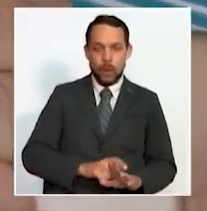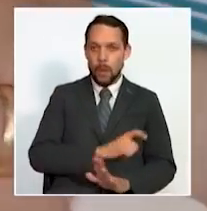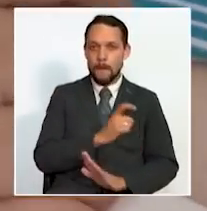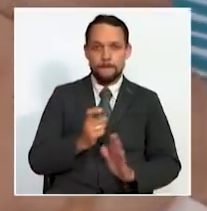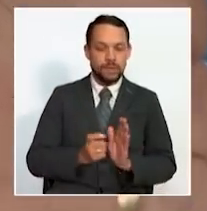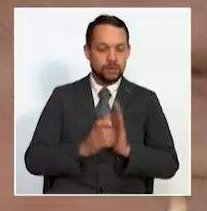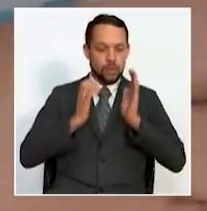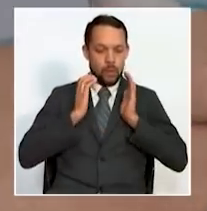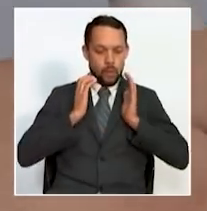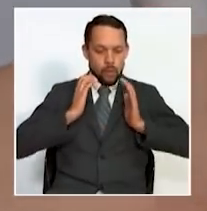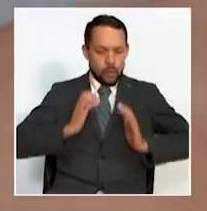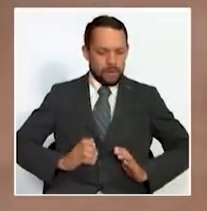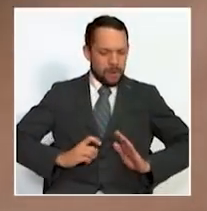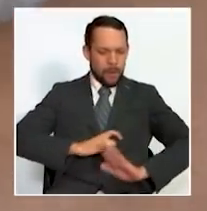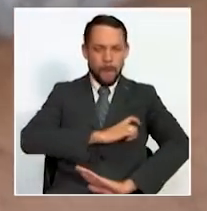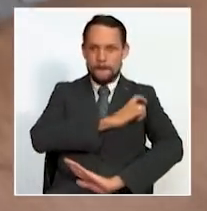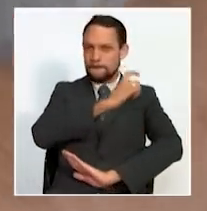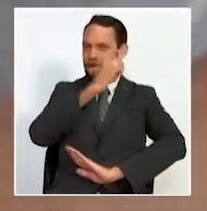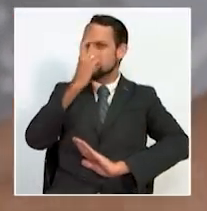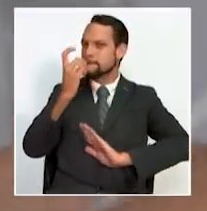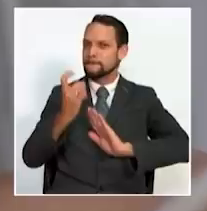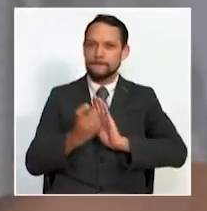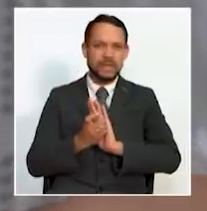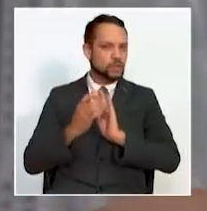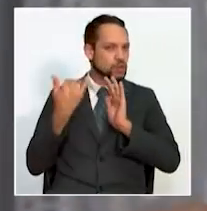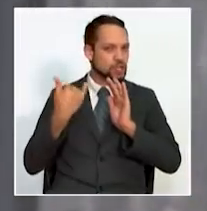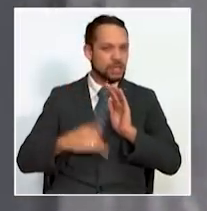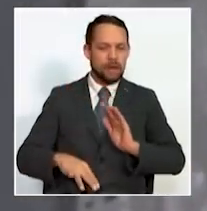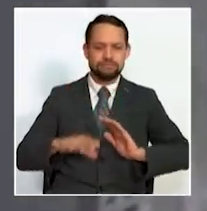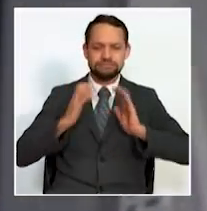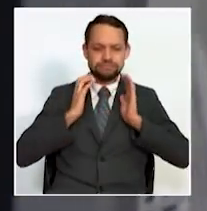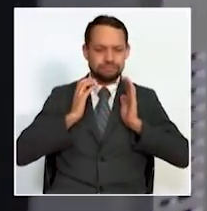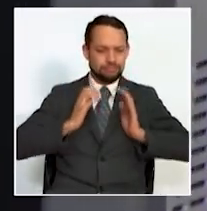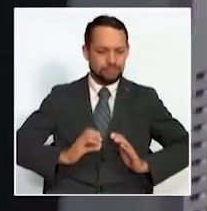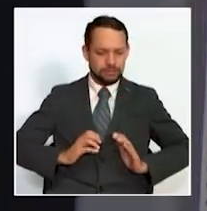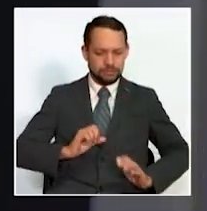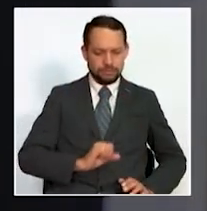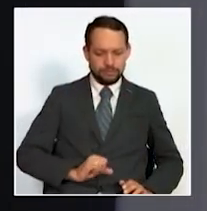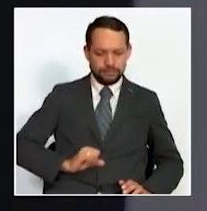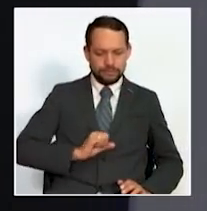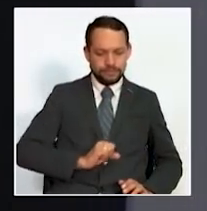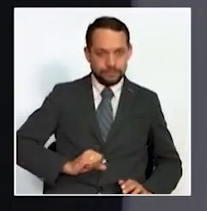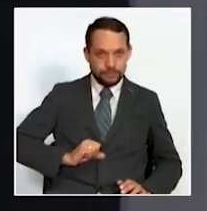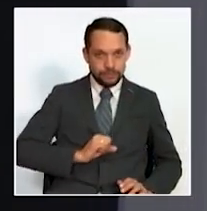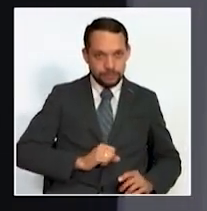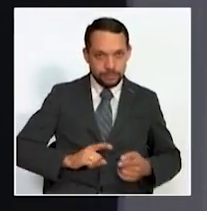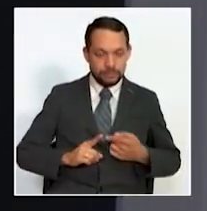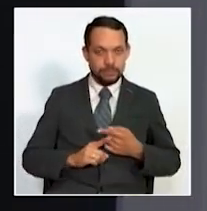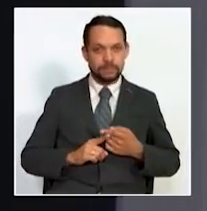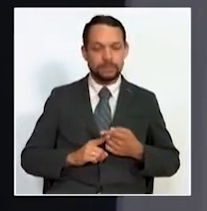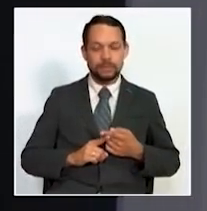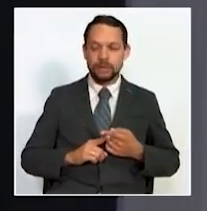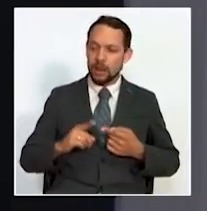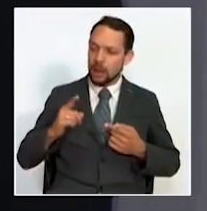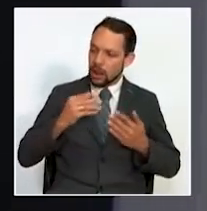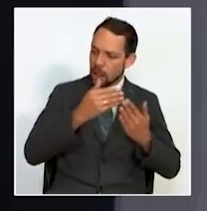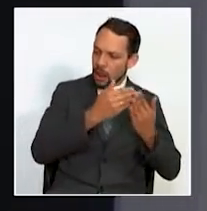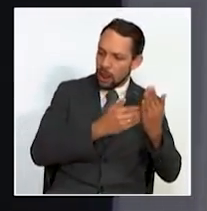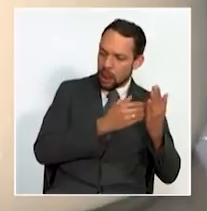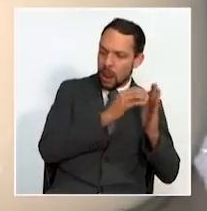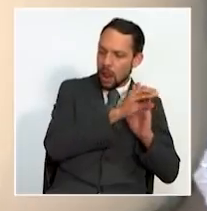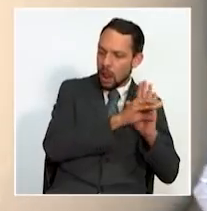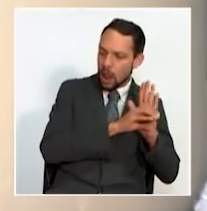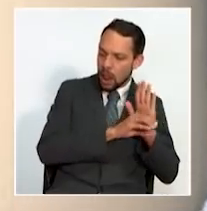genitales. Esto es un examen, un apoyo diagnóstico grandísimo para nosotros. El diagnóstico ecográfico